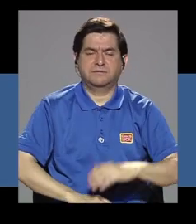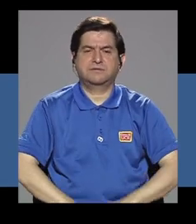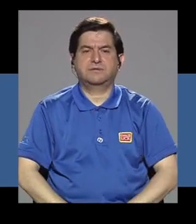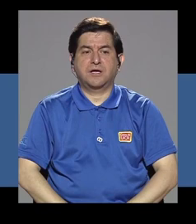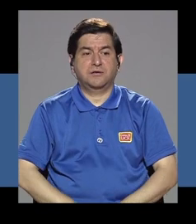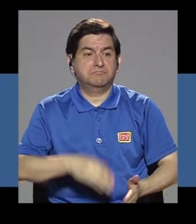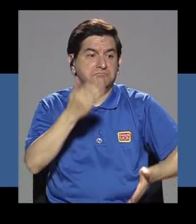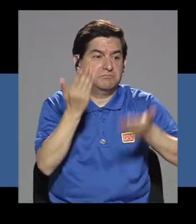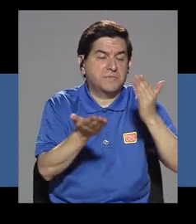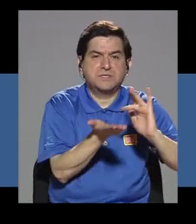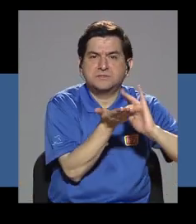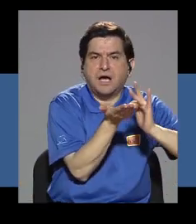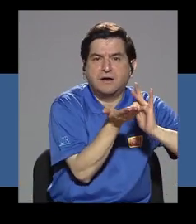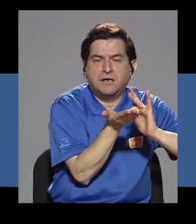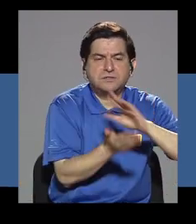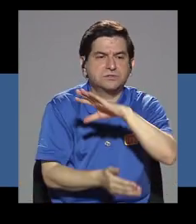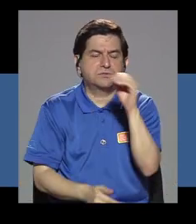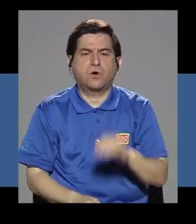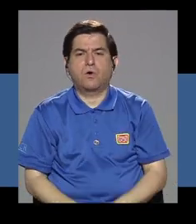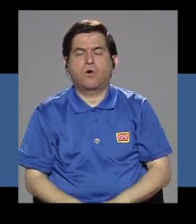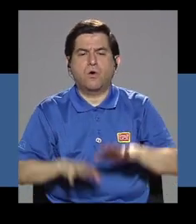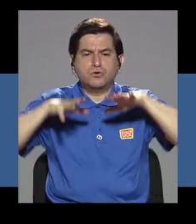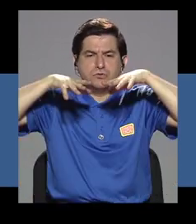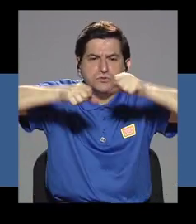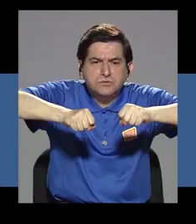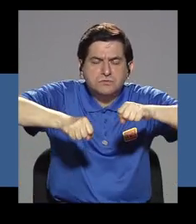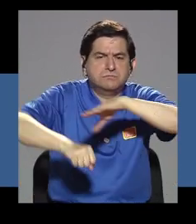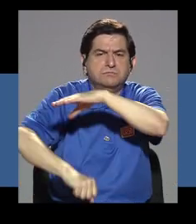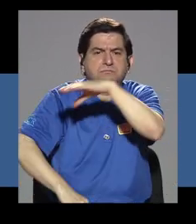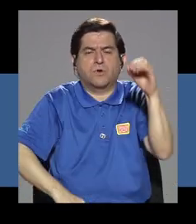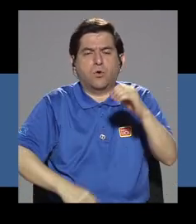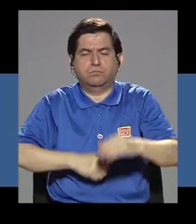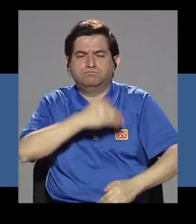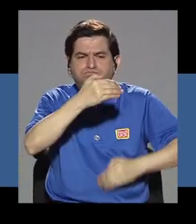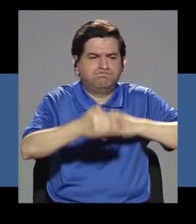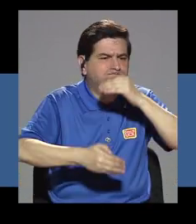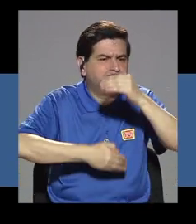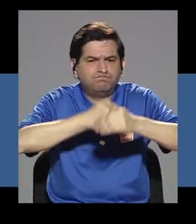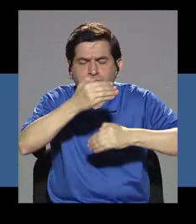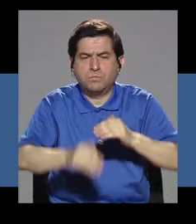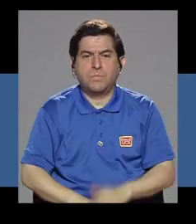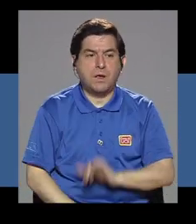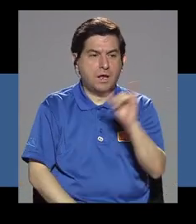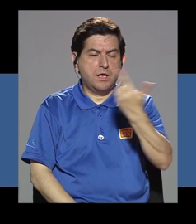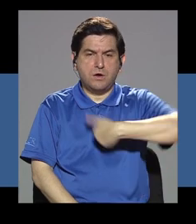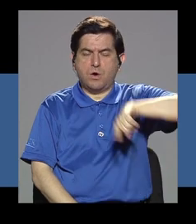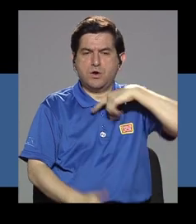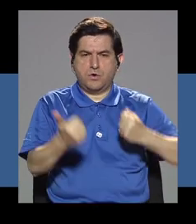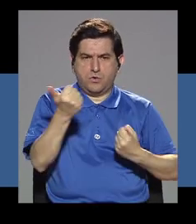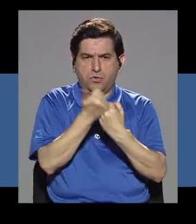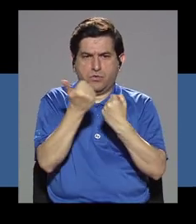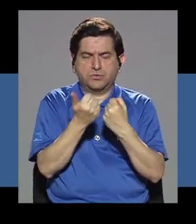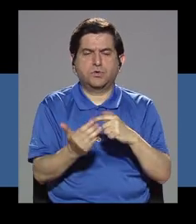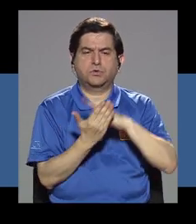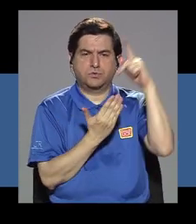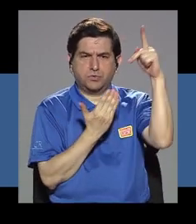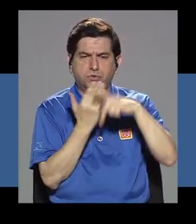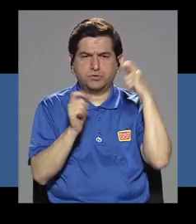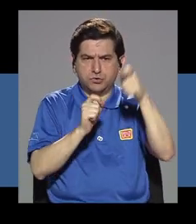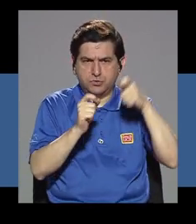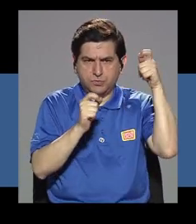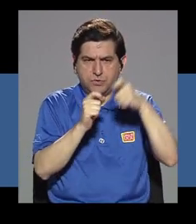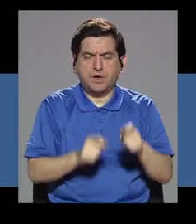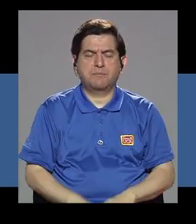maneras, ya sea a través de medicamentos, a través de consultas, a través de procedimientos. También hemos podido apoyar algunos